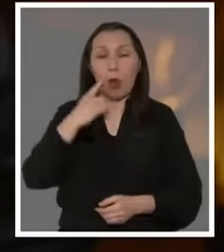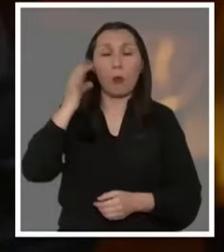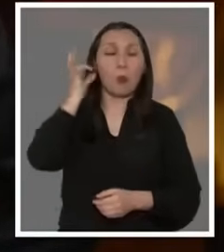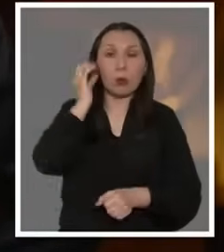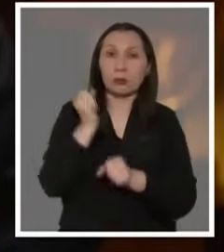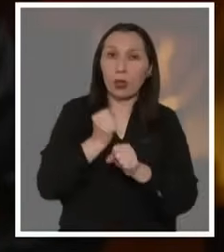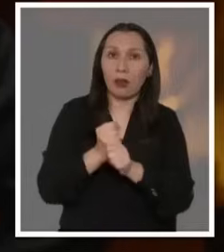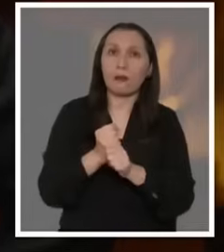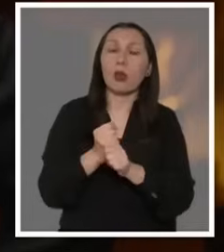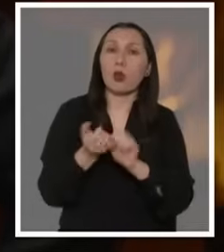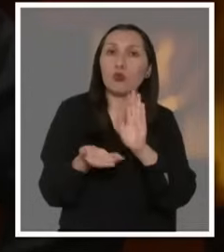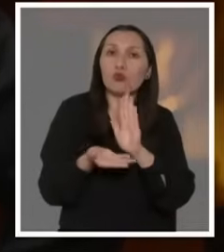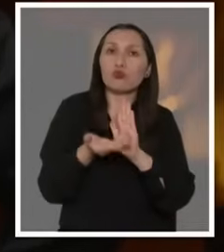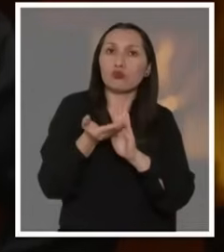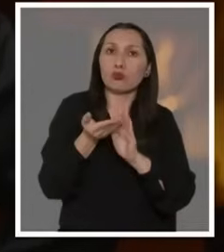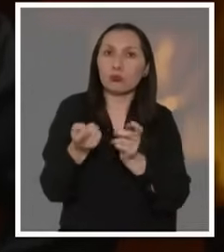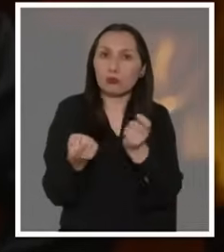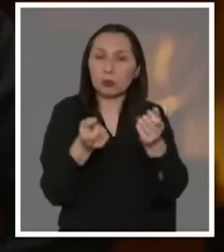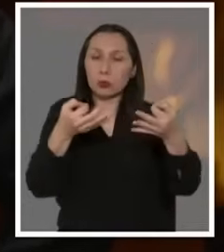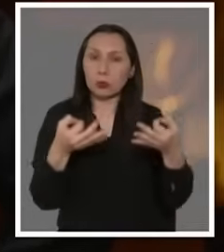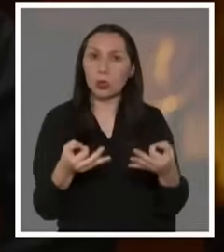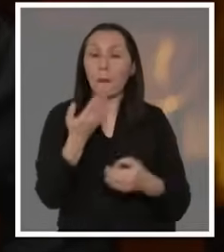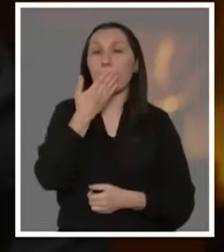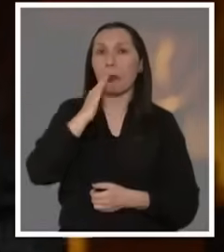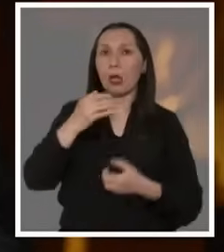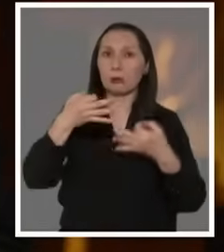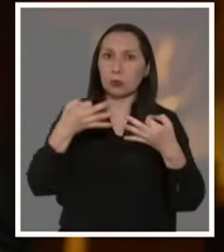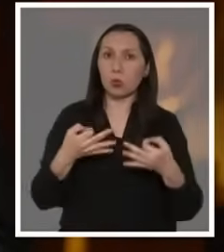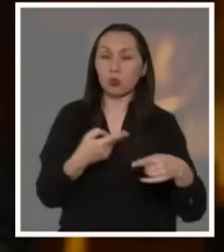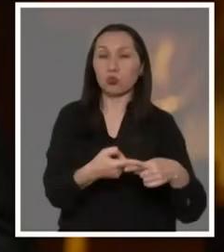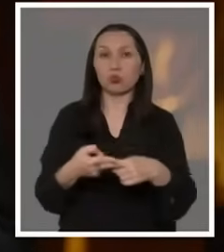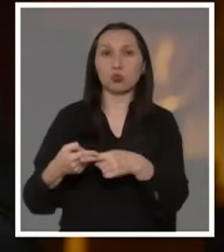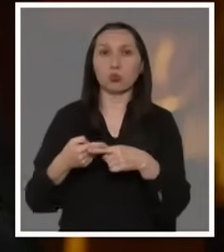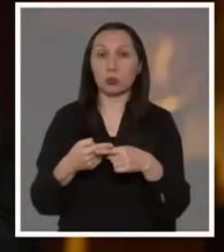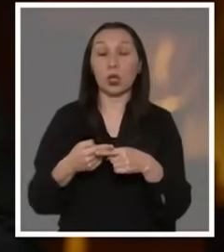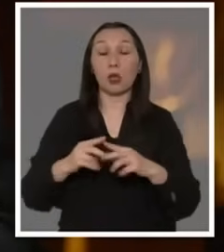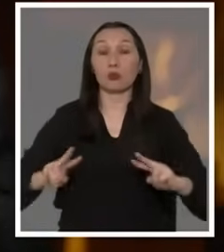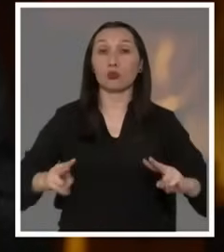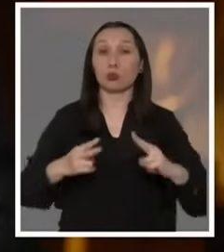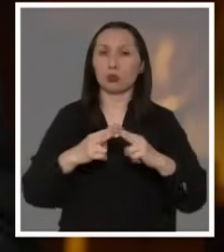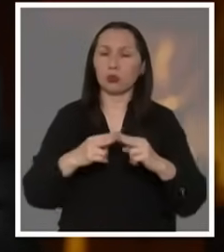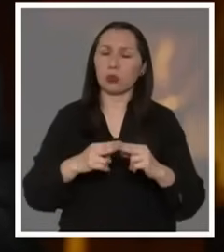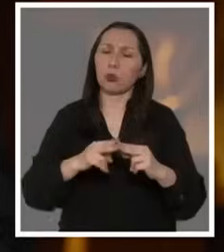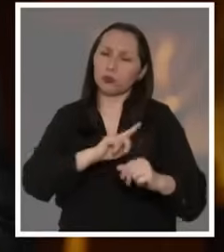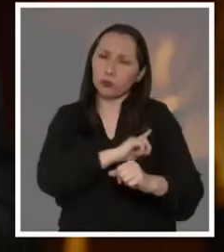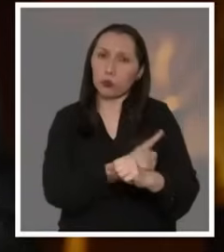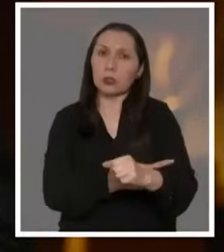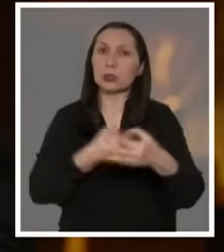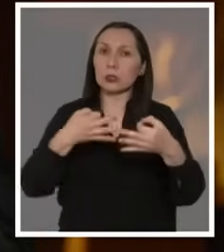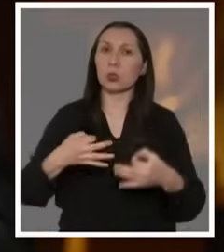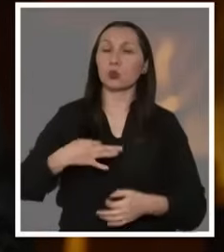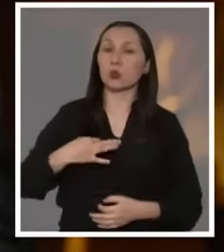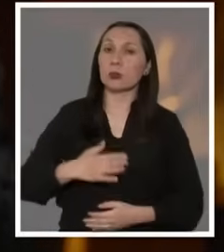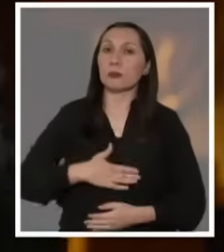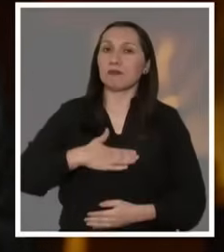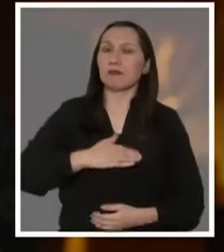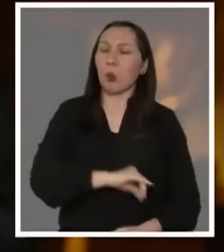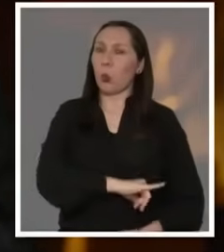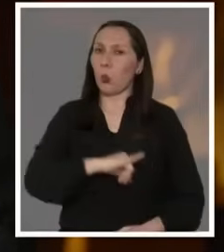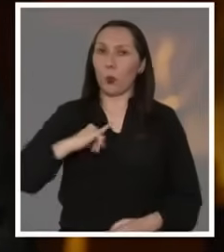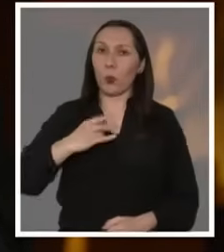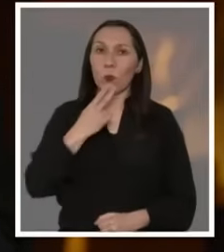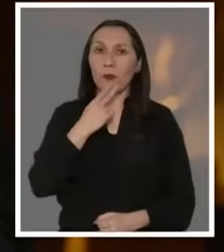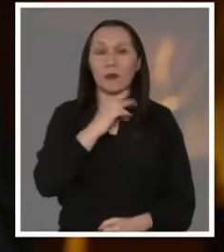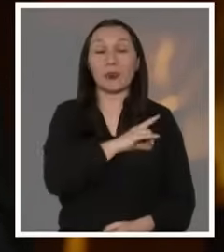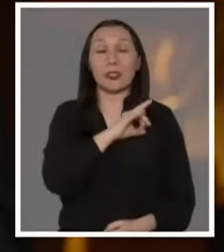trabajan, aumentando su seguridad económica, logrando una mejor seguridad social y construyendo una robusta seguridad ciudadana para que se sientan orgullosos de